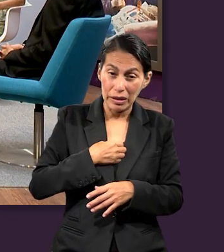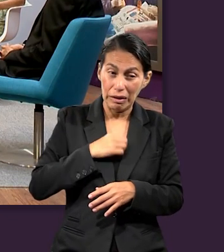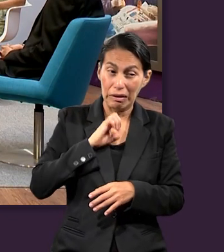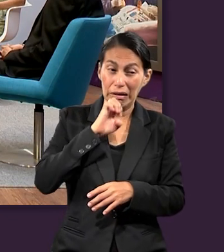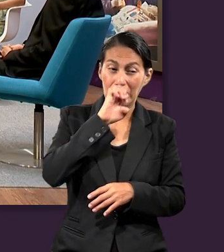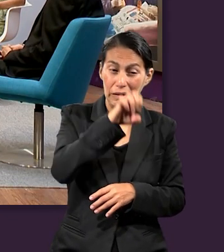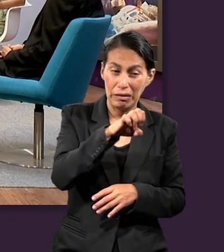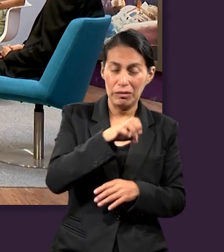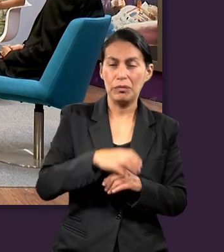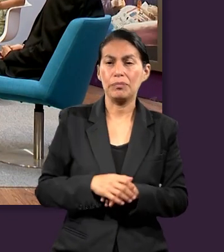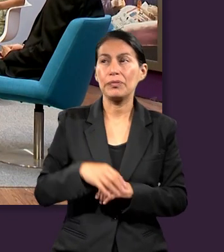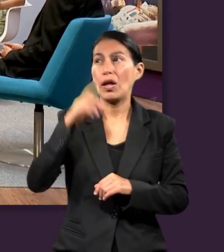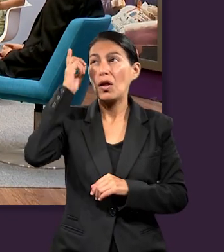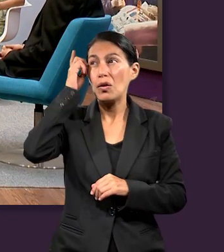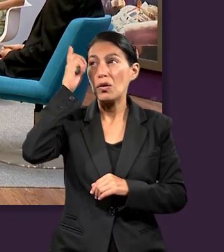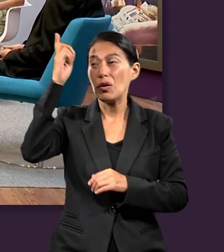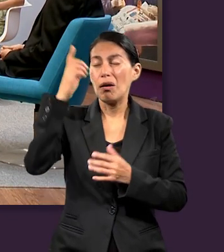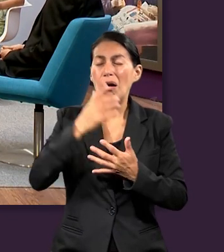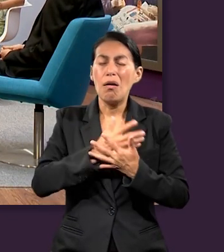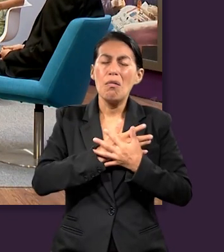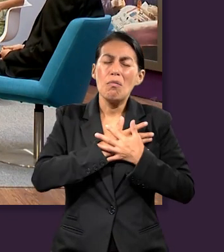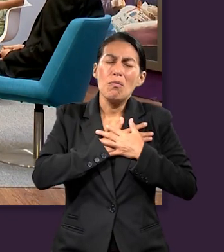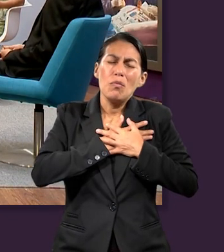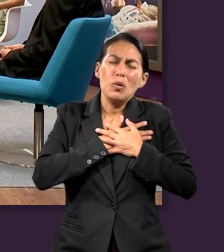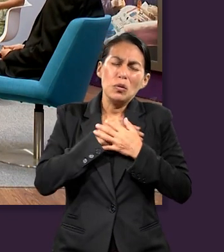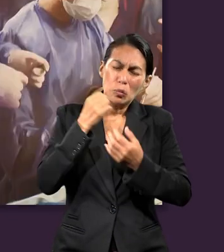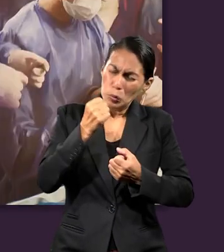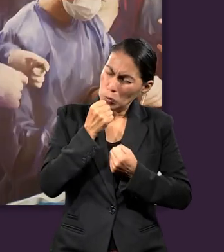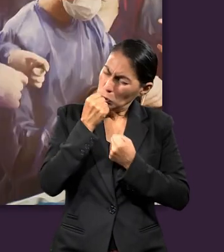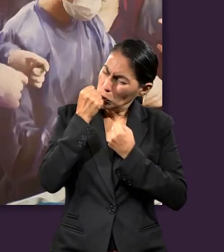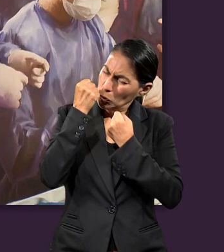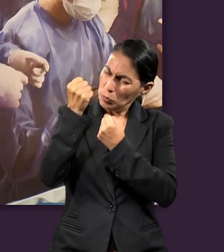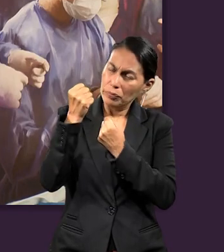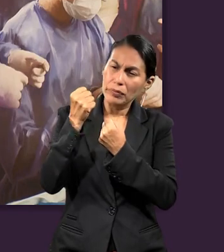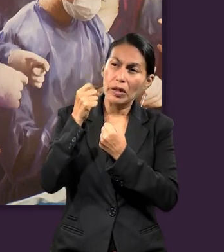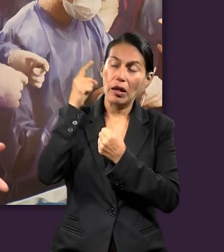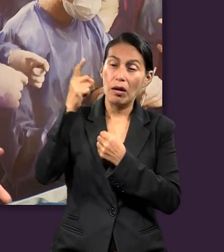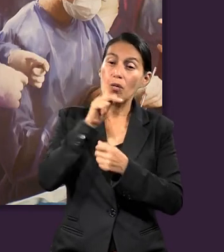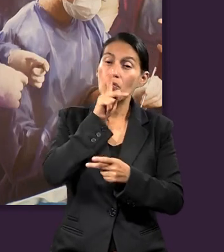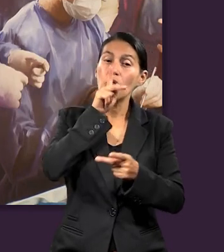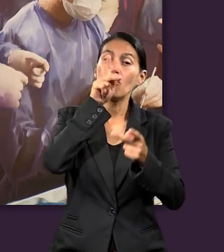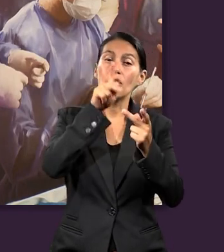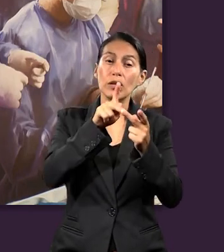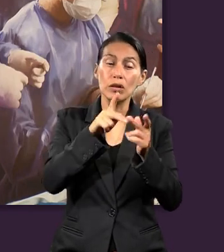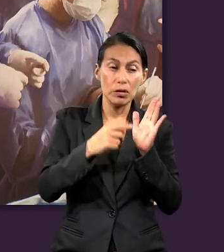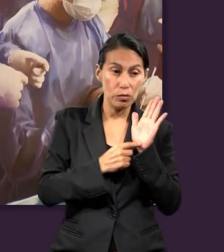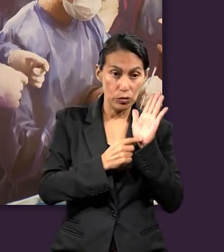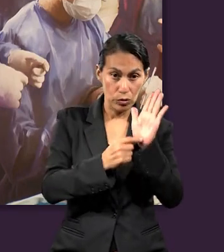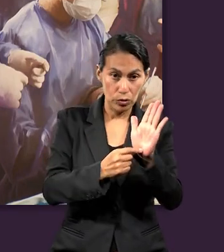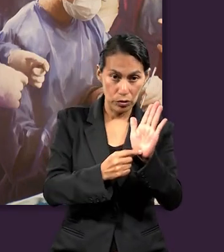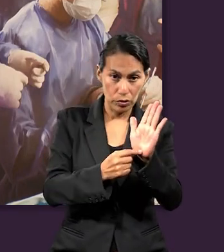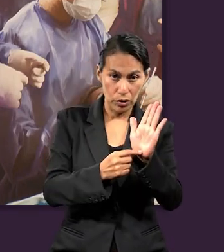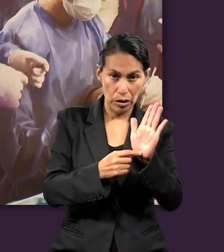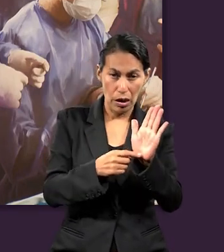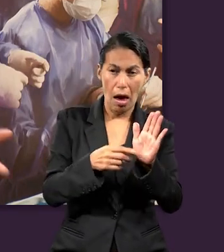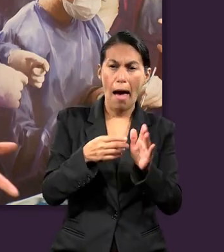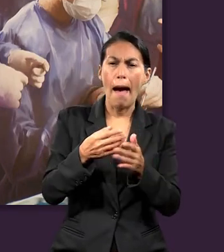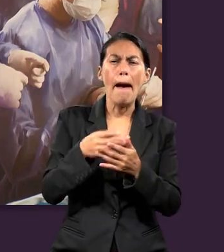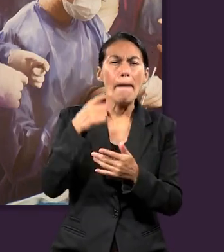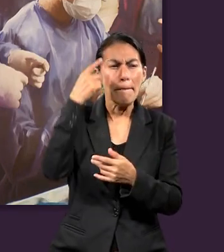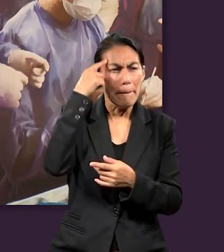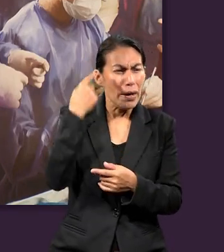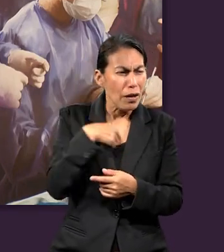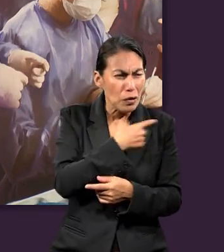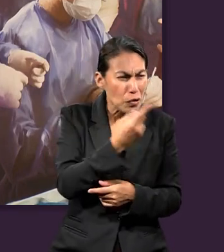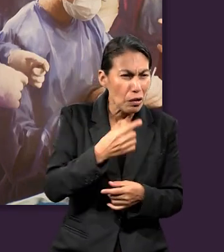todas estas situaciones dice una frase un Dios de amor increíble dio estas profecías no solo no para asustarnos no para darnos miedo porque es un